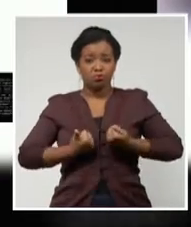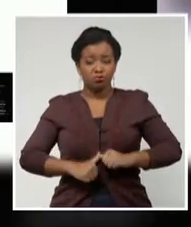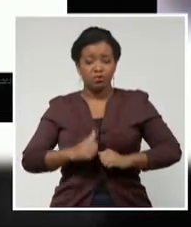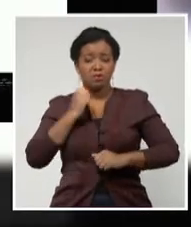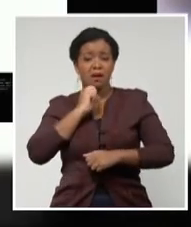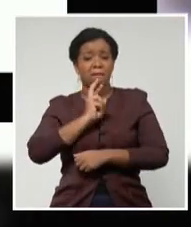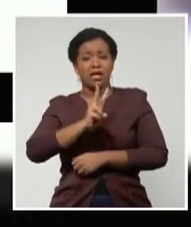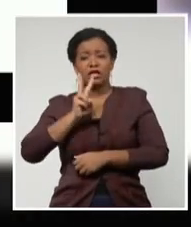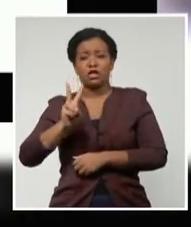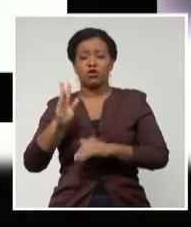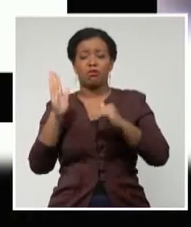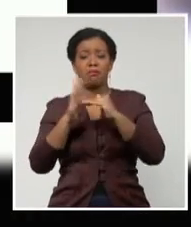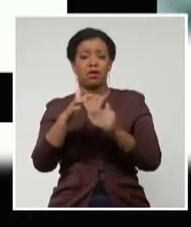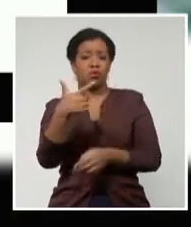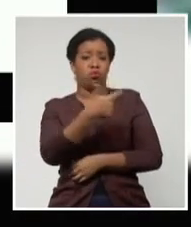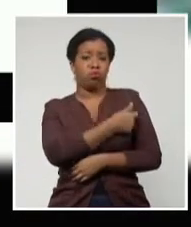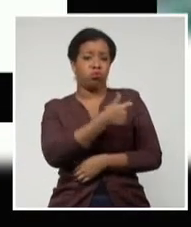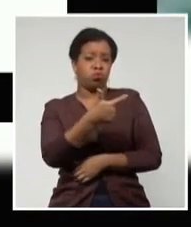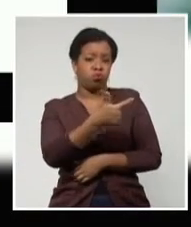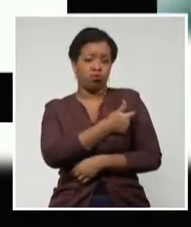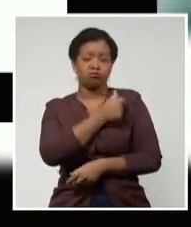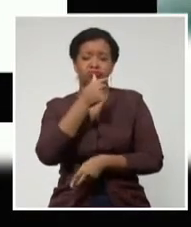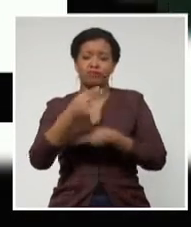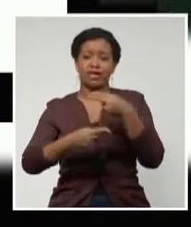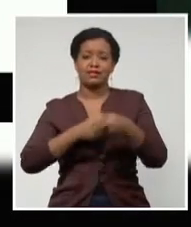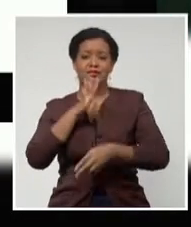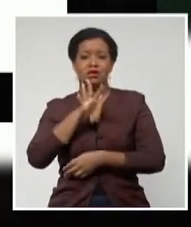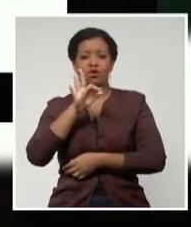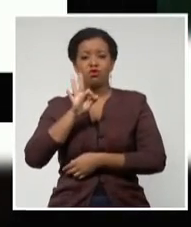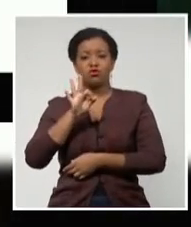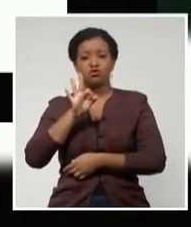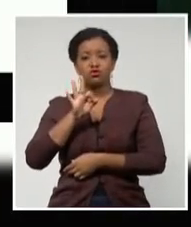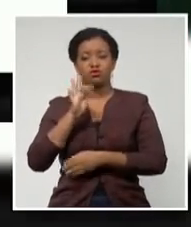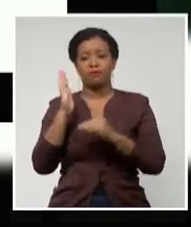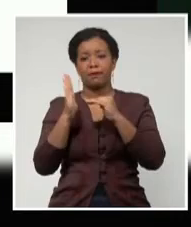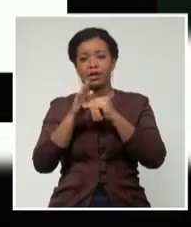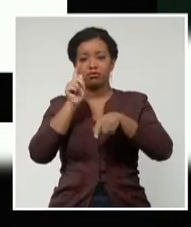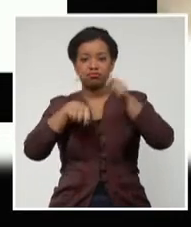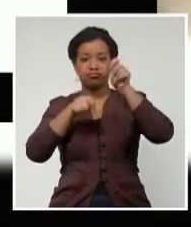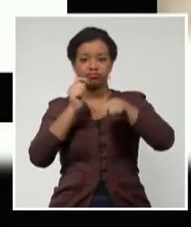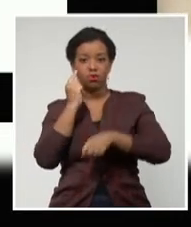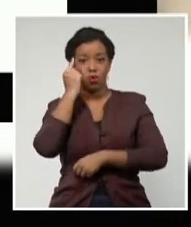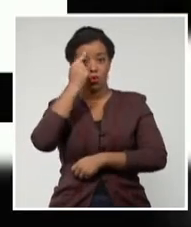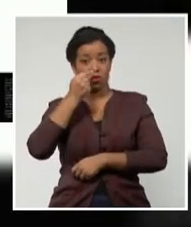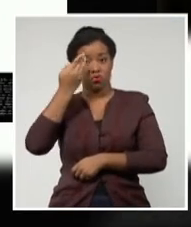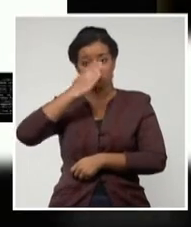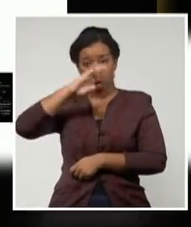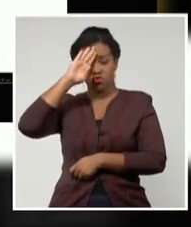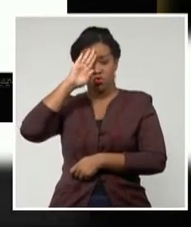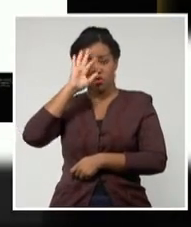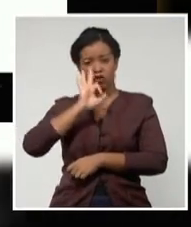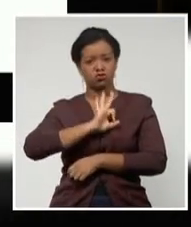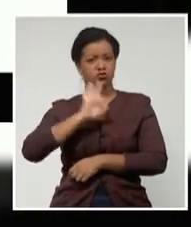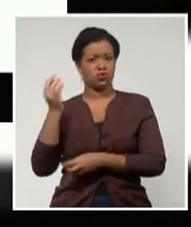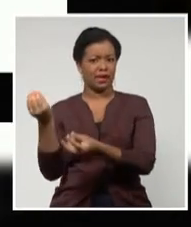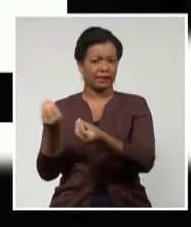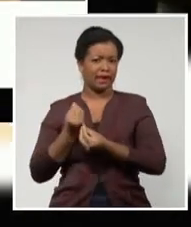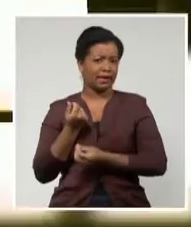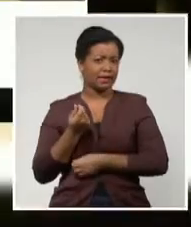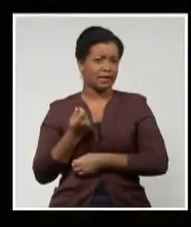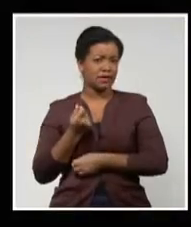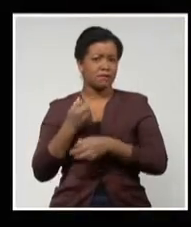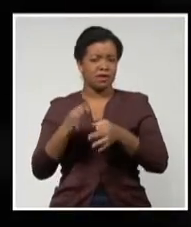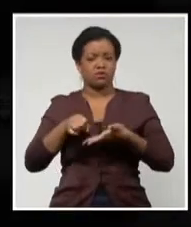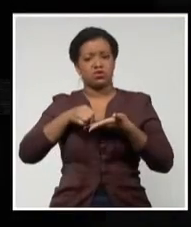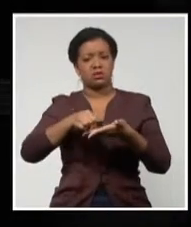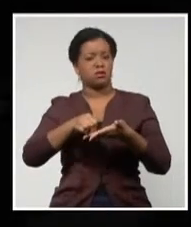22.000 vacunas e hicieron más de 508.000 cirugías oftalmológicas. Cuba jamás recibió ingresos por esta prestación de